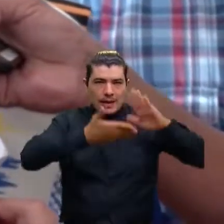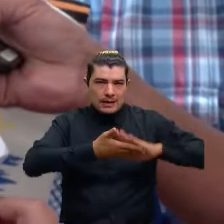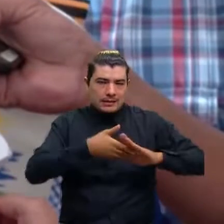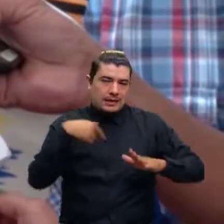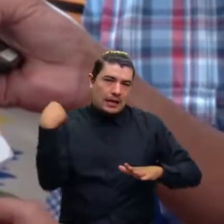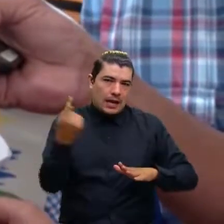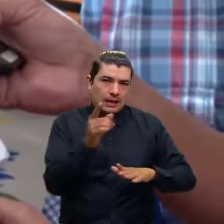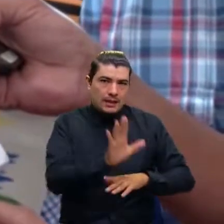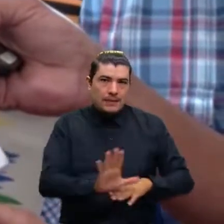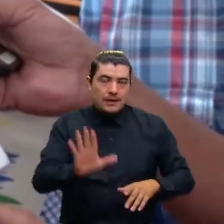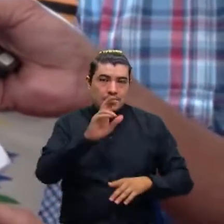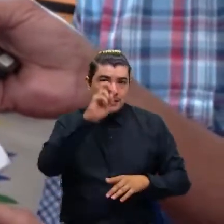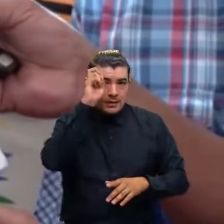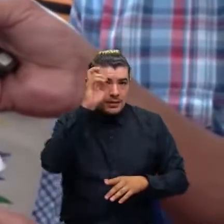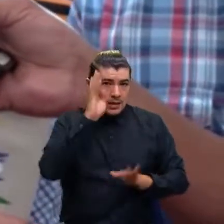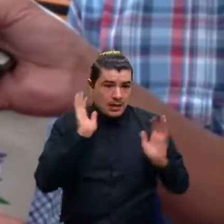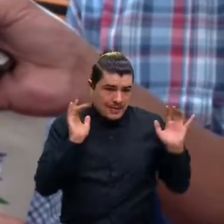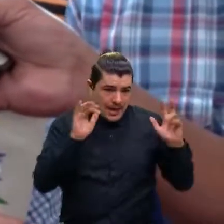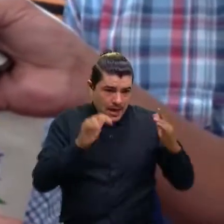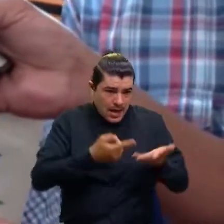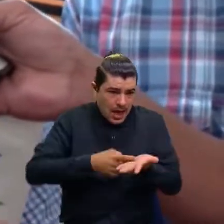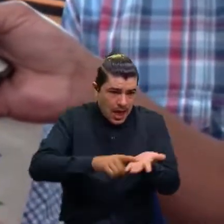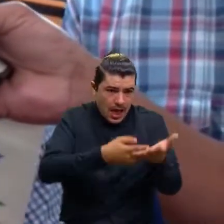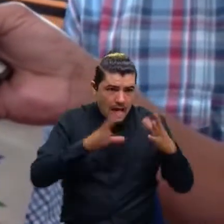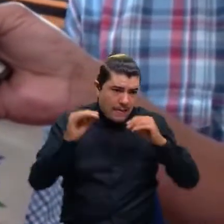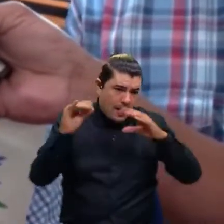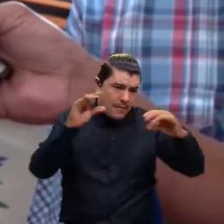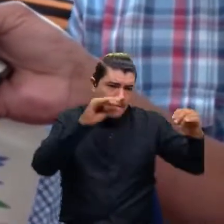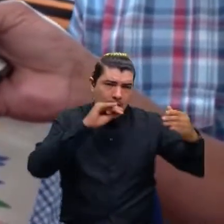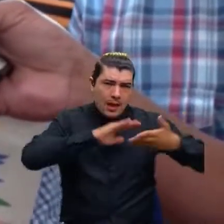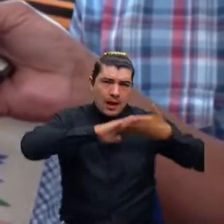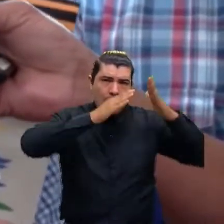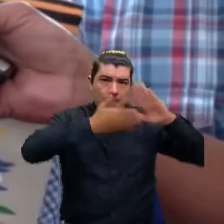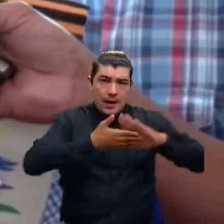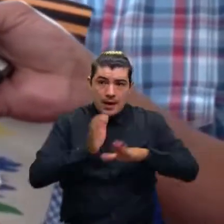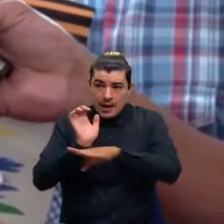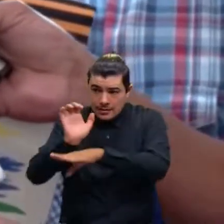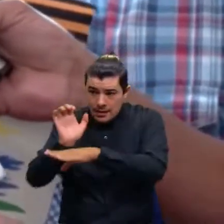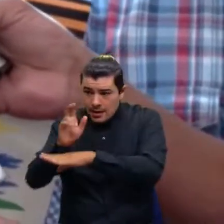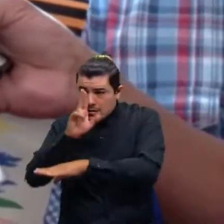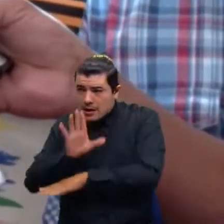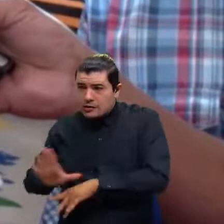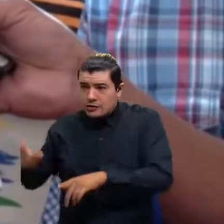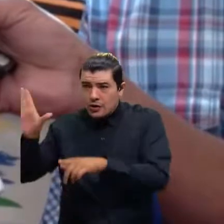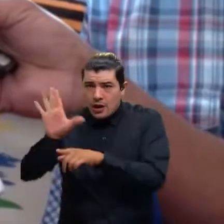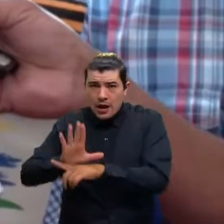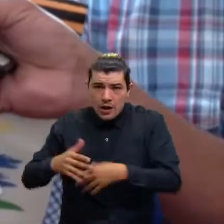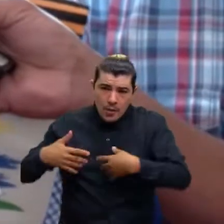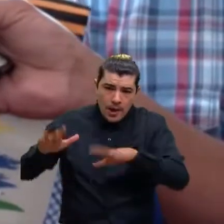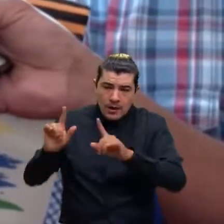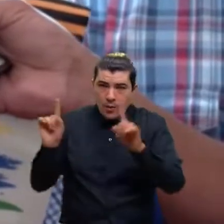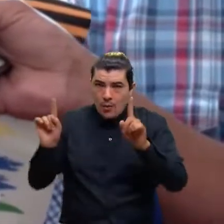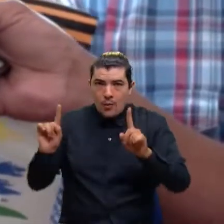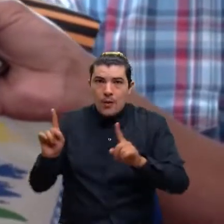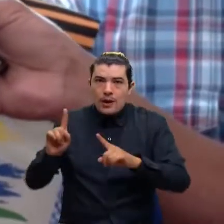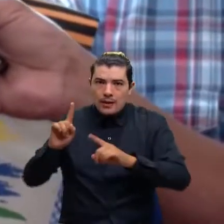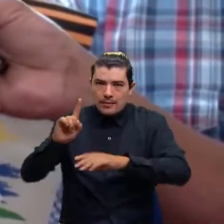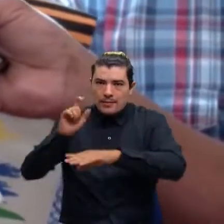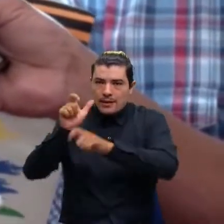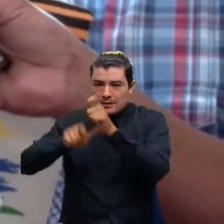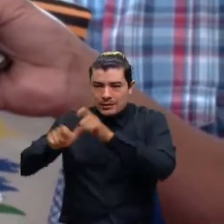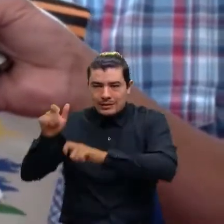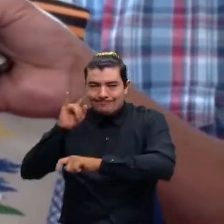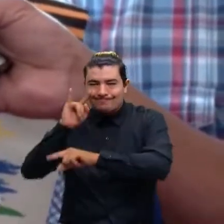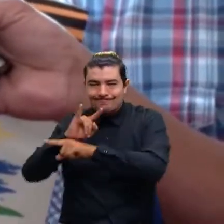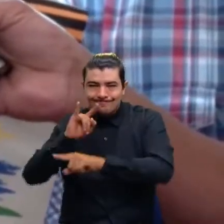solamente a las entidades del orden nacional, al gobierno nacional, sino también a observadores de orden internacional, para que además